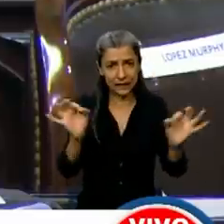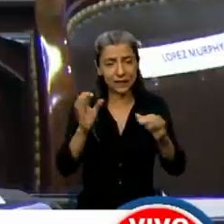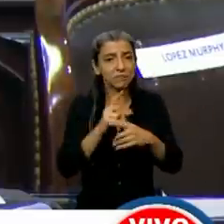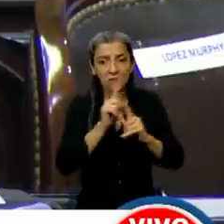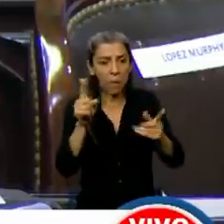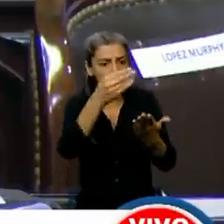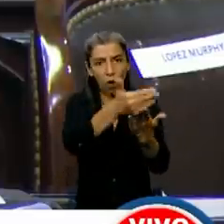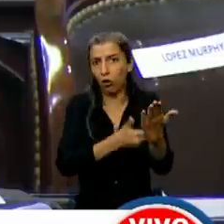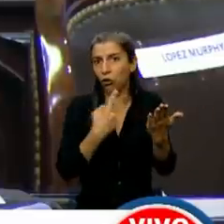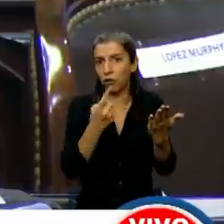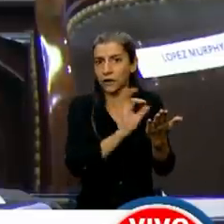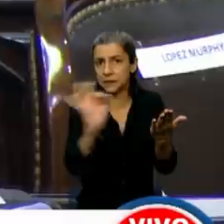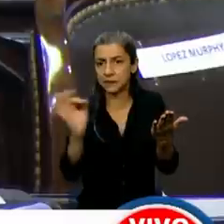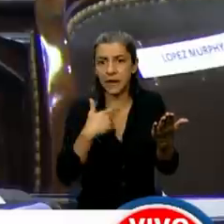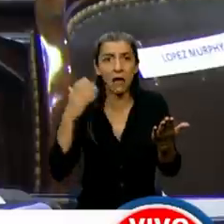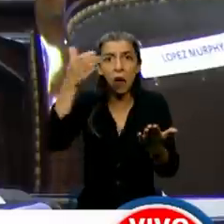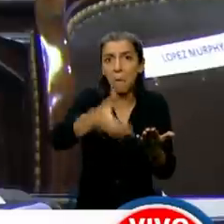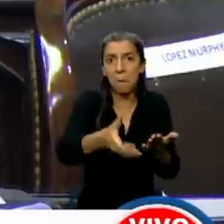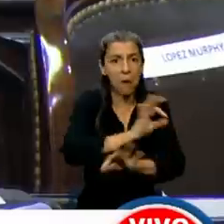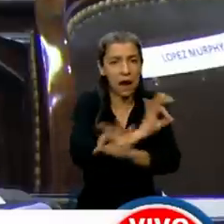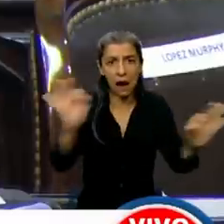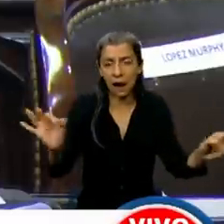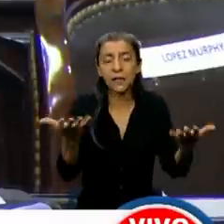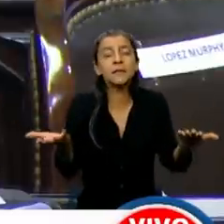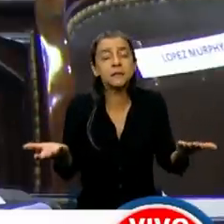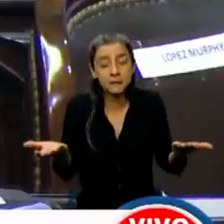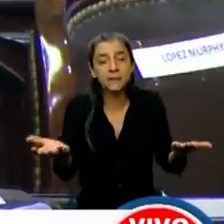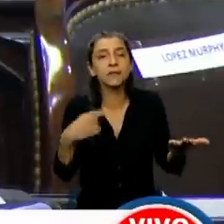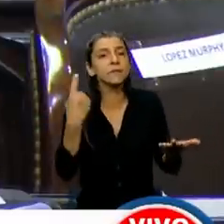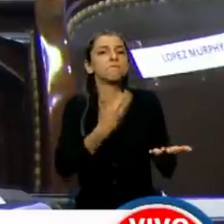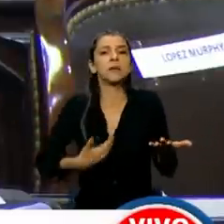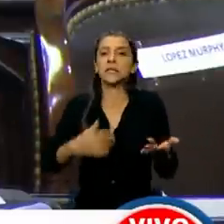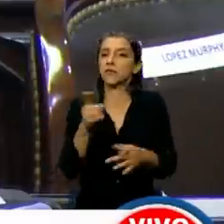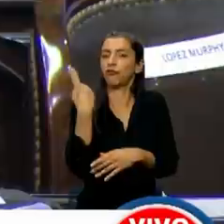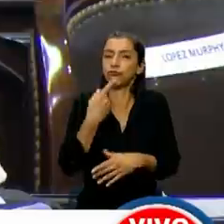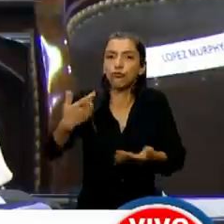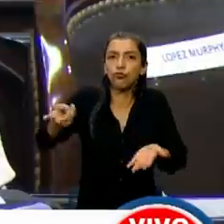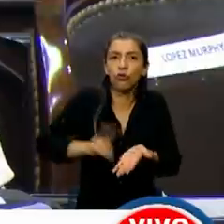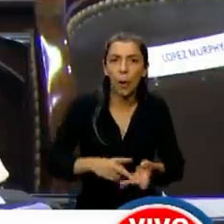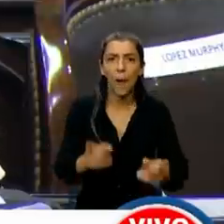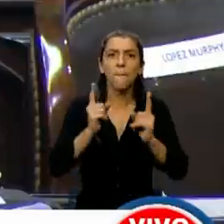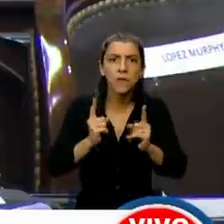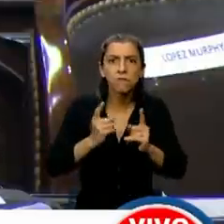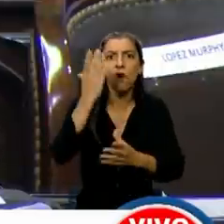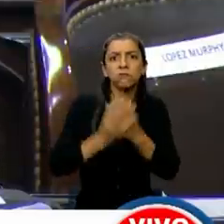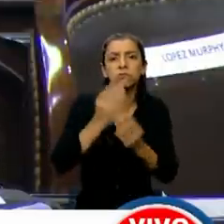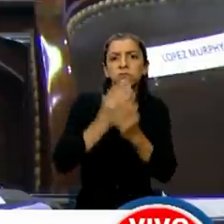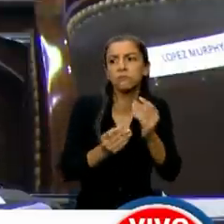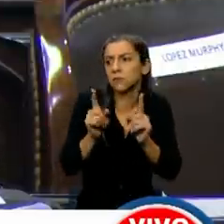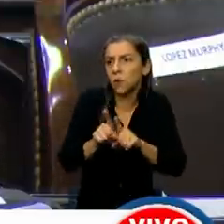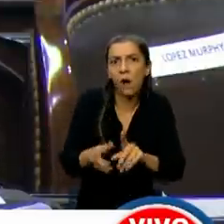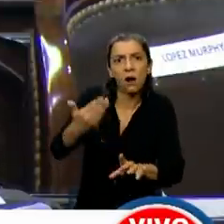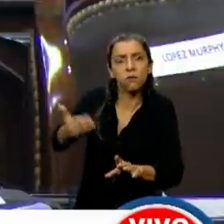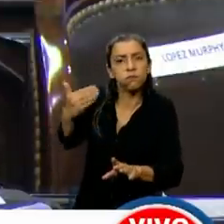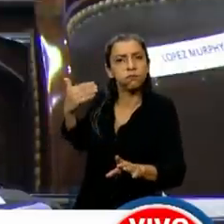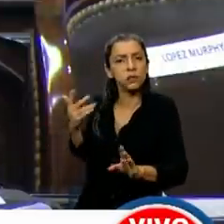ni partida para el tema mire presidente no podemos volver a cometer los mismos errores del pasado